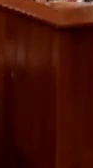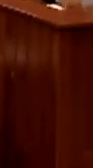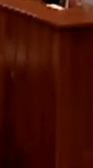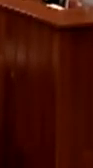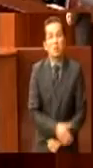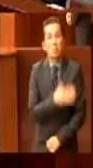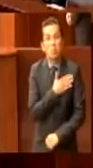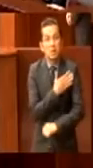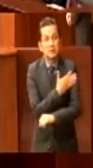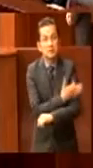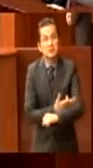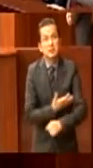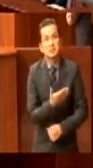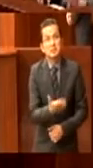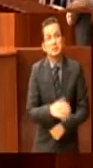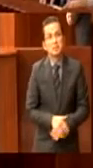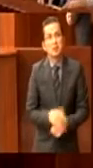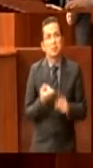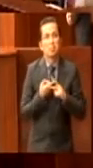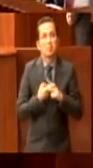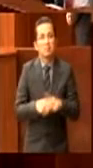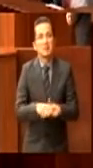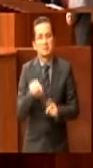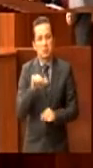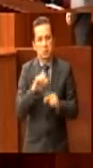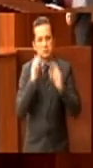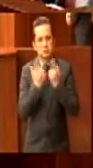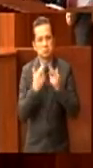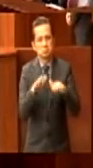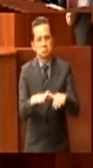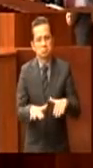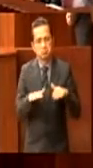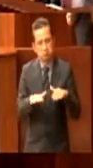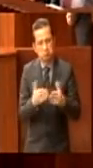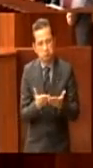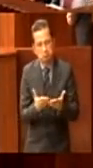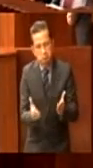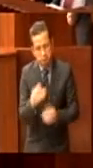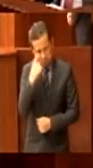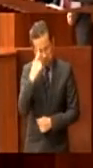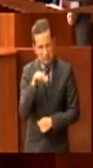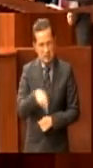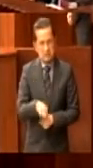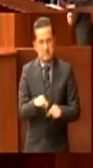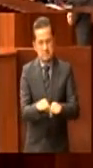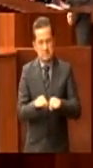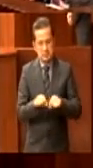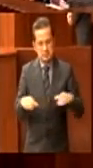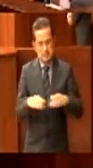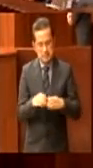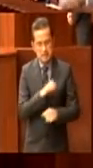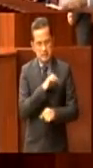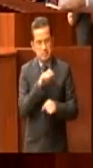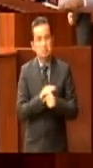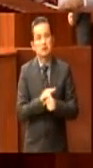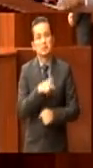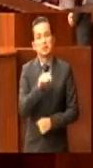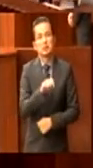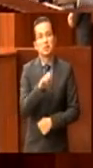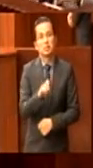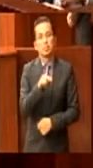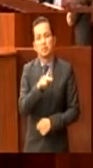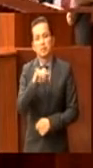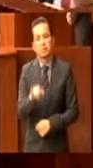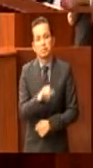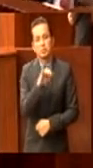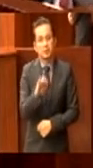muy buenas tardes da inicio la sesión pública de resolución de esta sala regional especializada del tribunal electoral